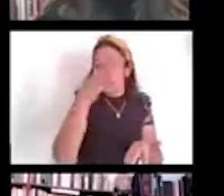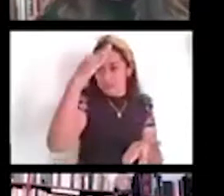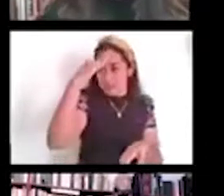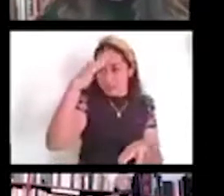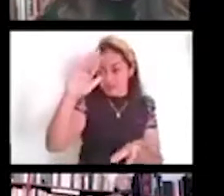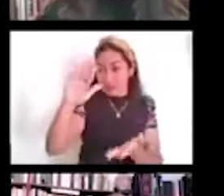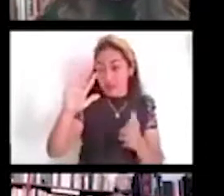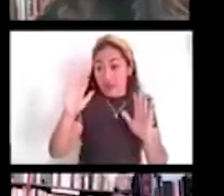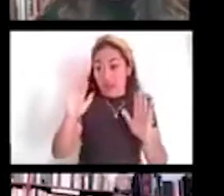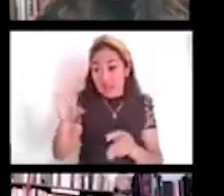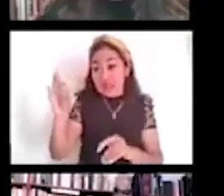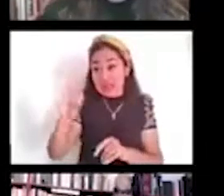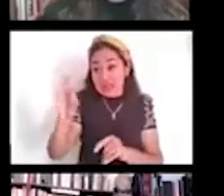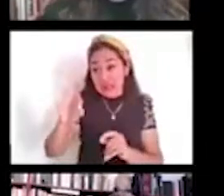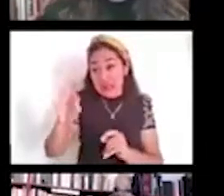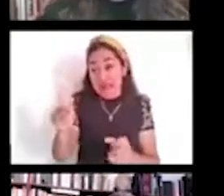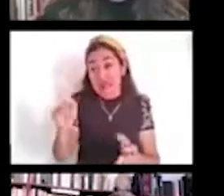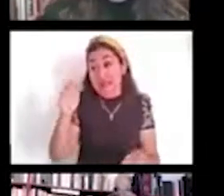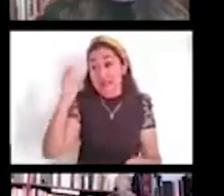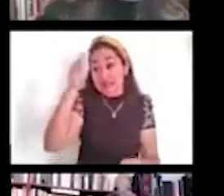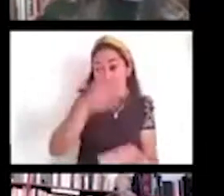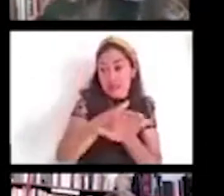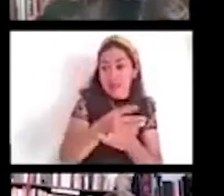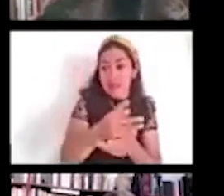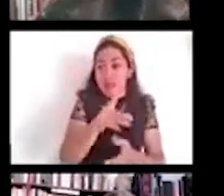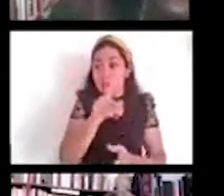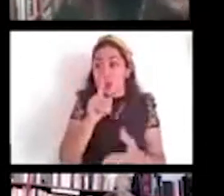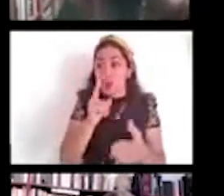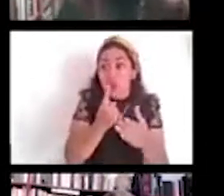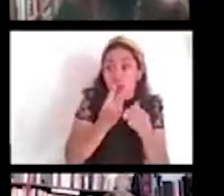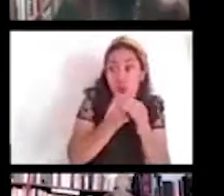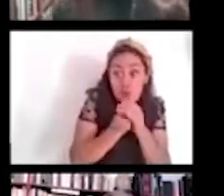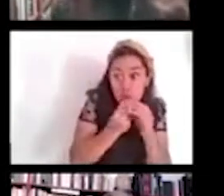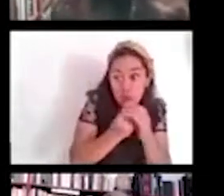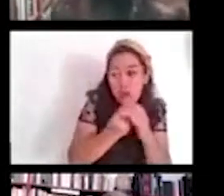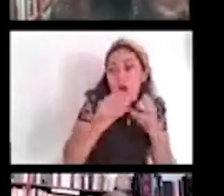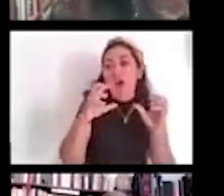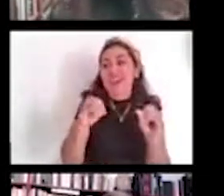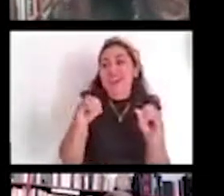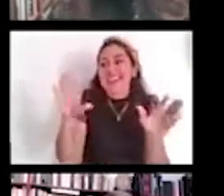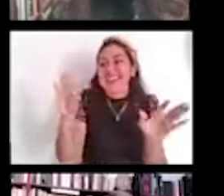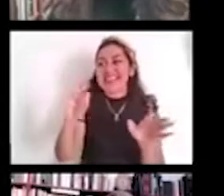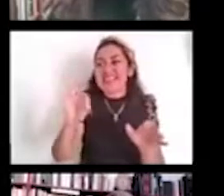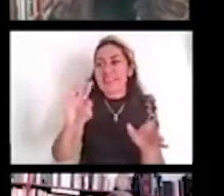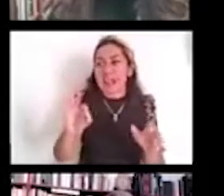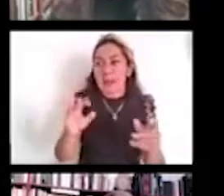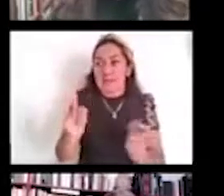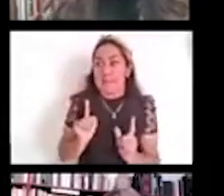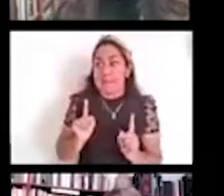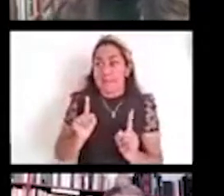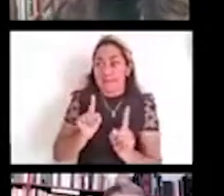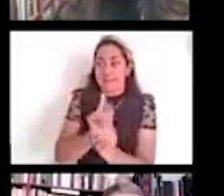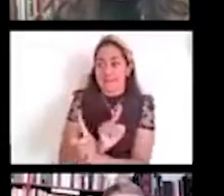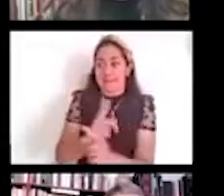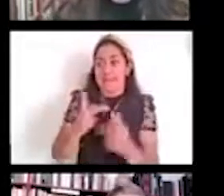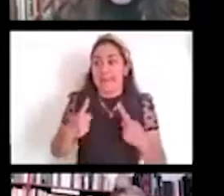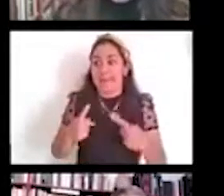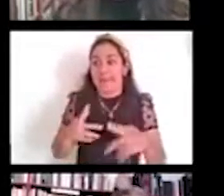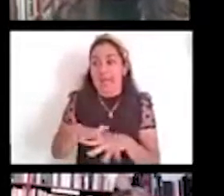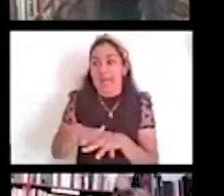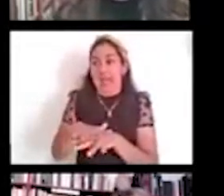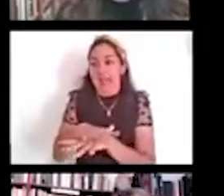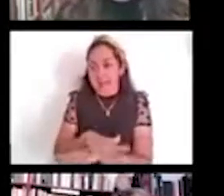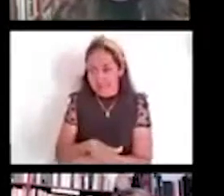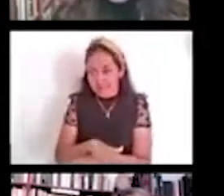ocultar o haya transformado su identidad a raíz de la invasión y de